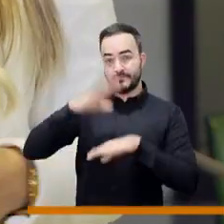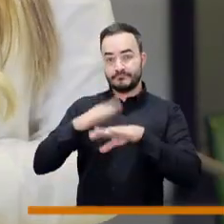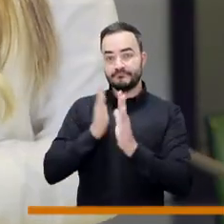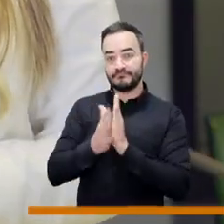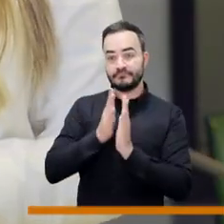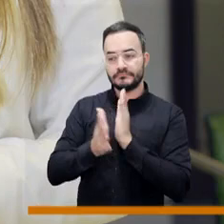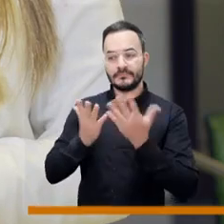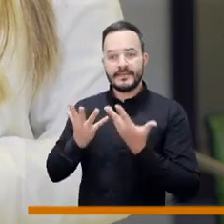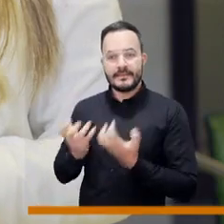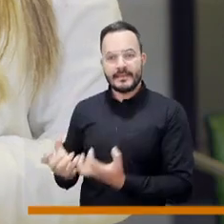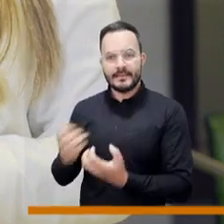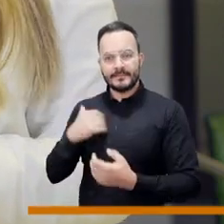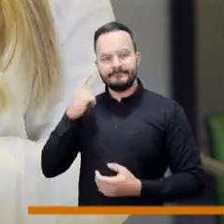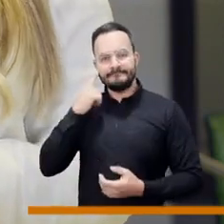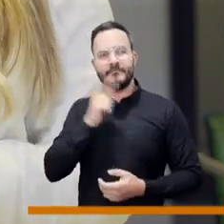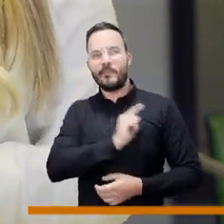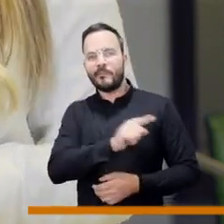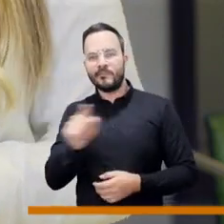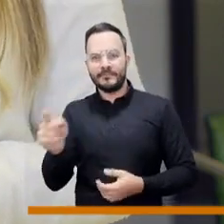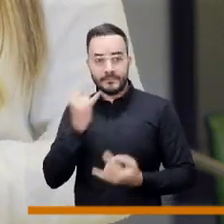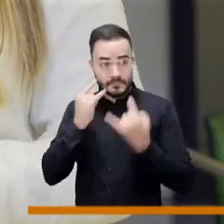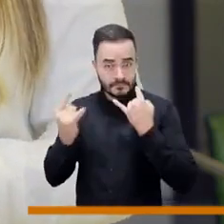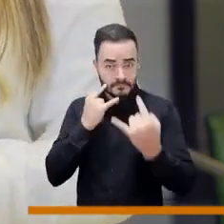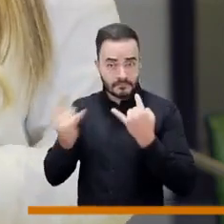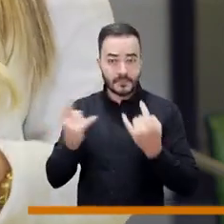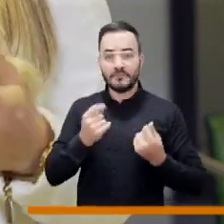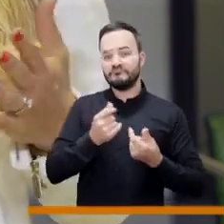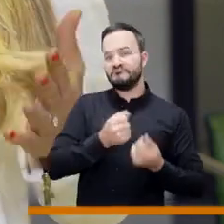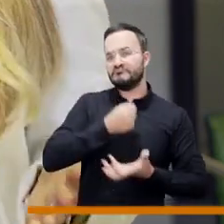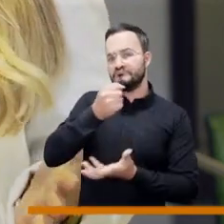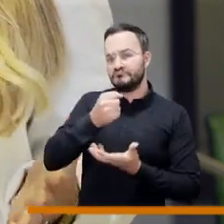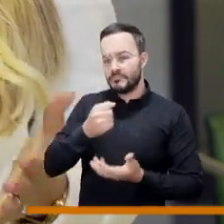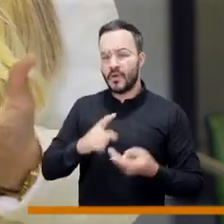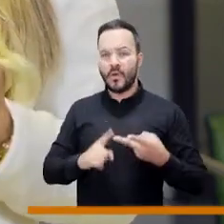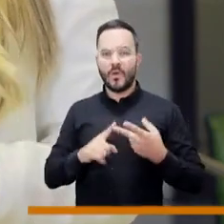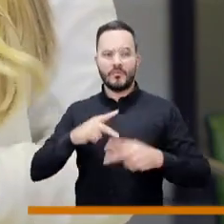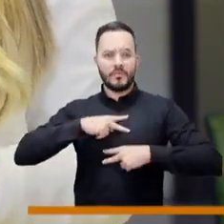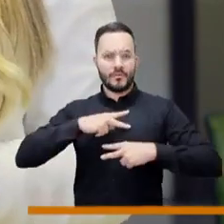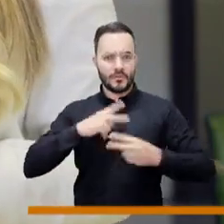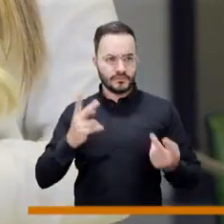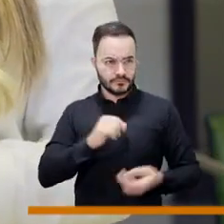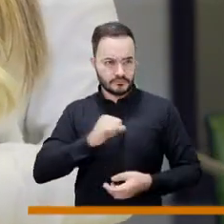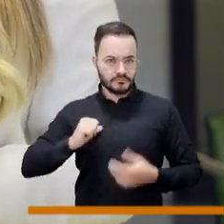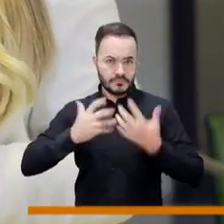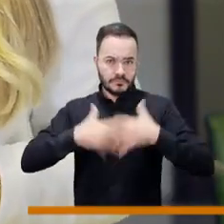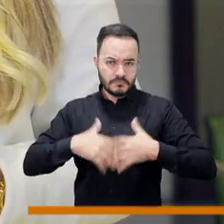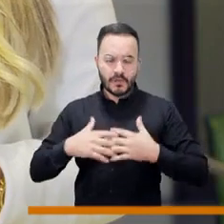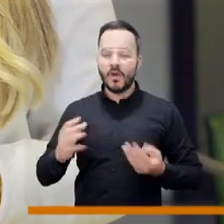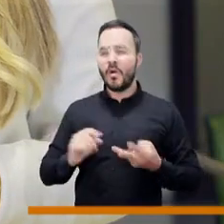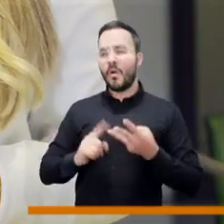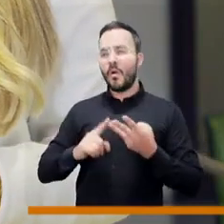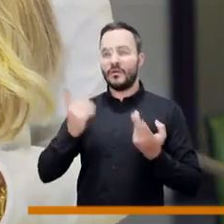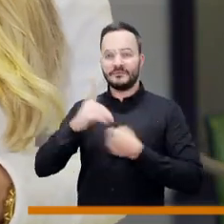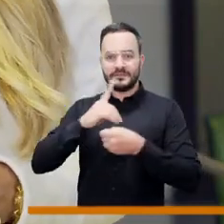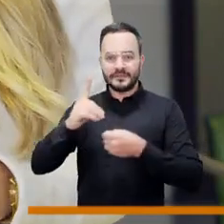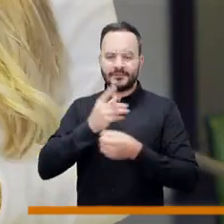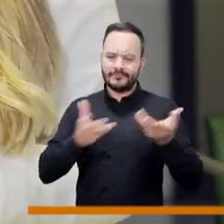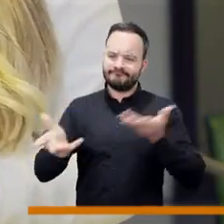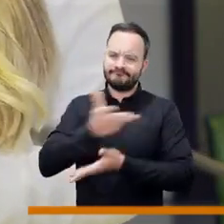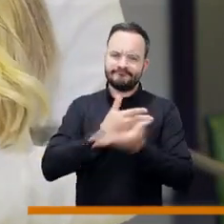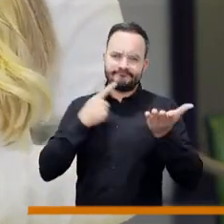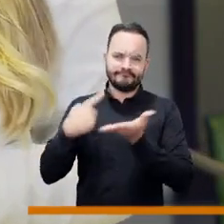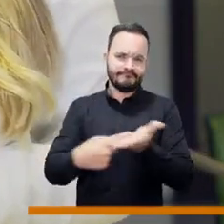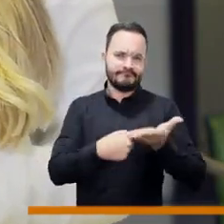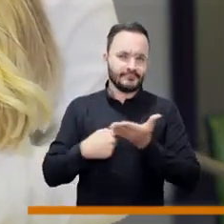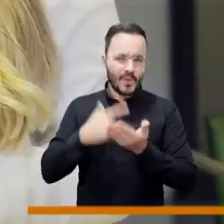El Consejo de Medellín ahora tendrá que propiciar que las partes interesadas, inversionistas, privados dueños de inmuebles y el distrito puedan